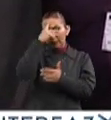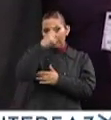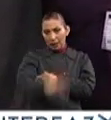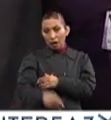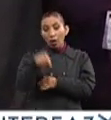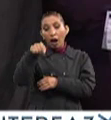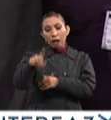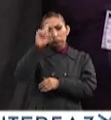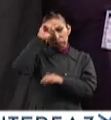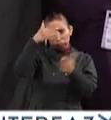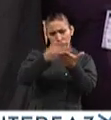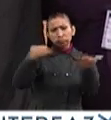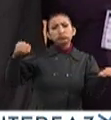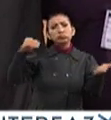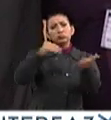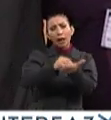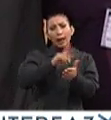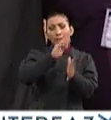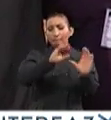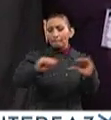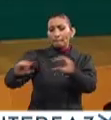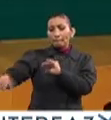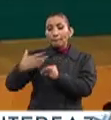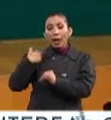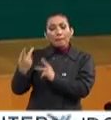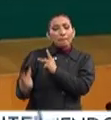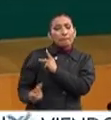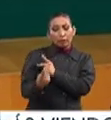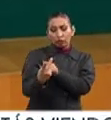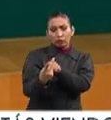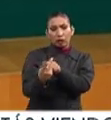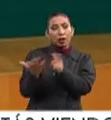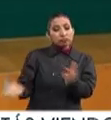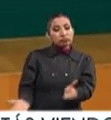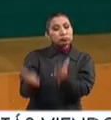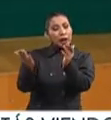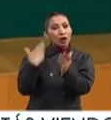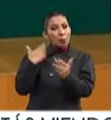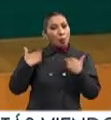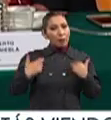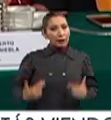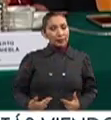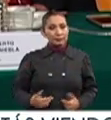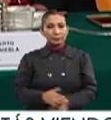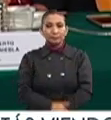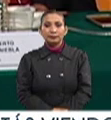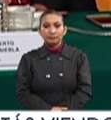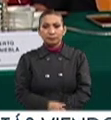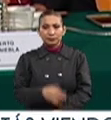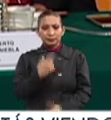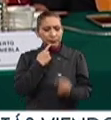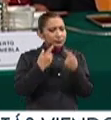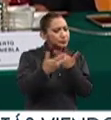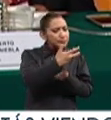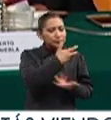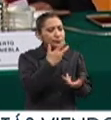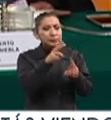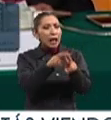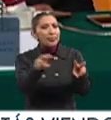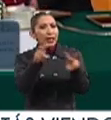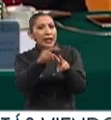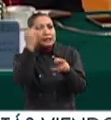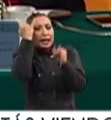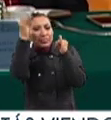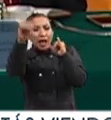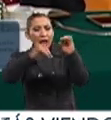México, quien propuso implementar la pedagogía de la pregunta y fomentar las humanidades. La discusión es el análisis de